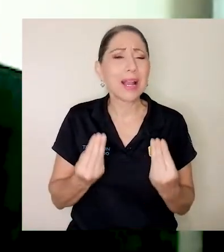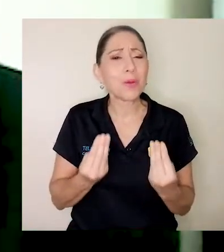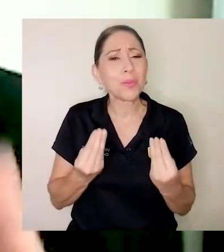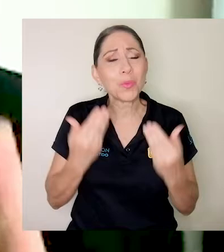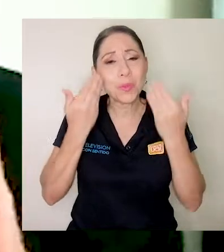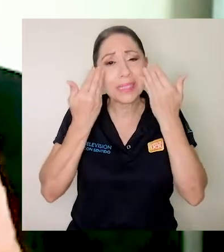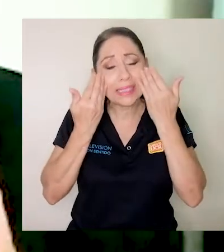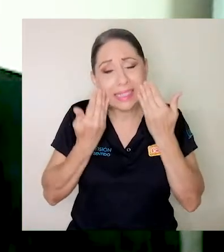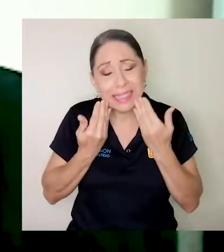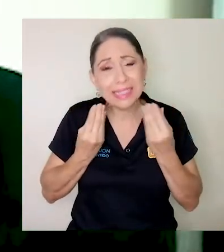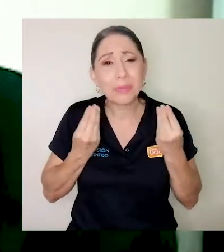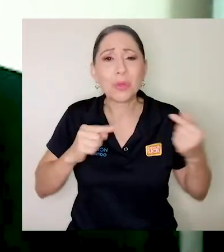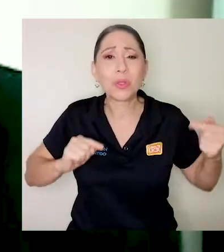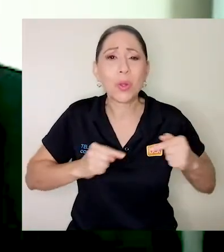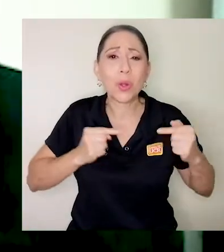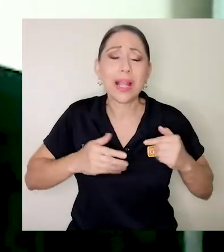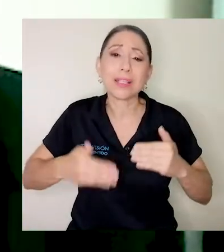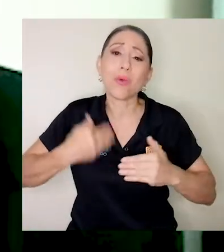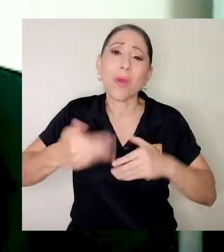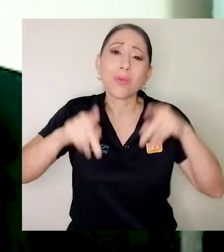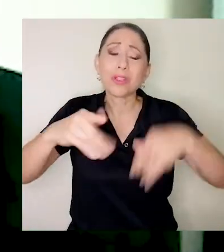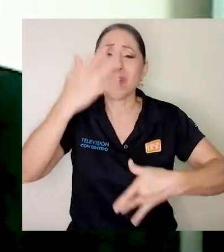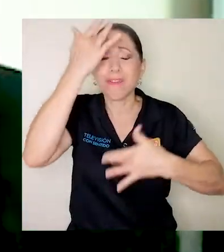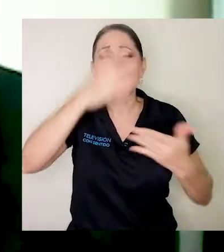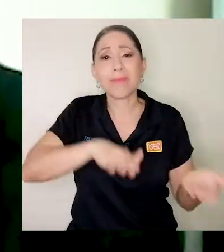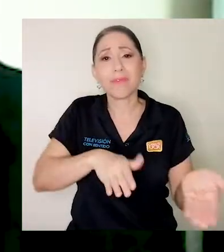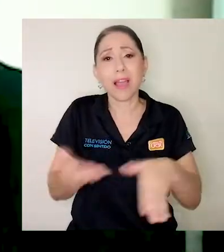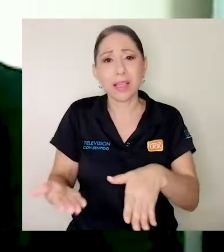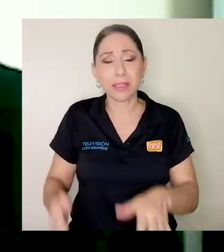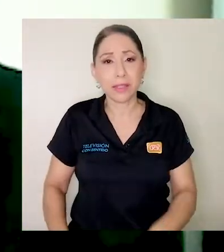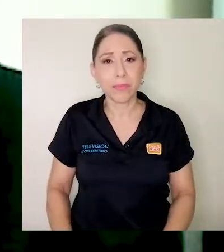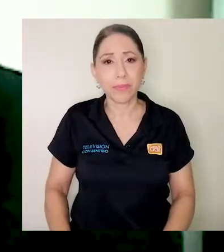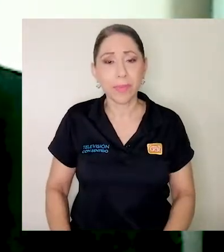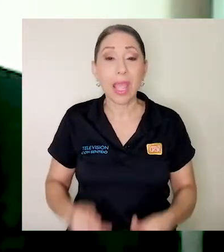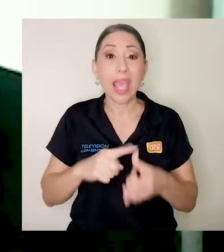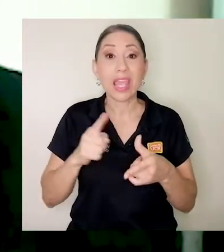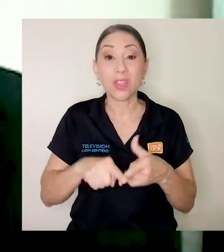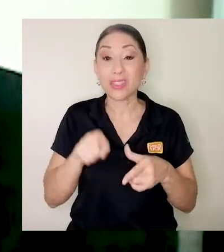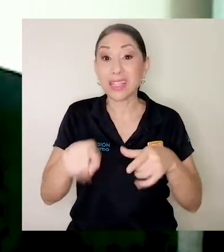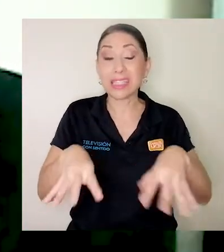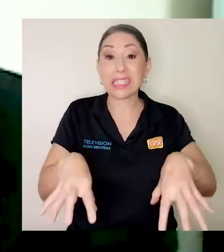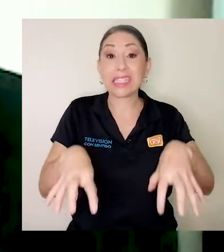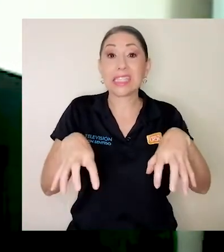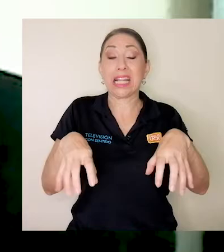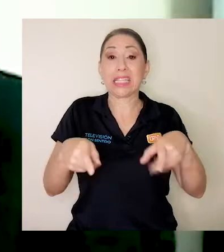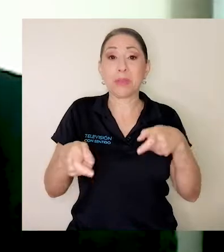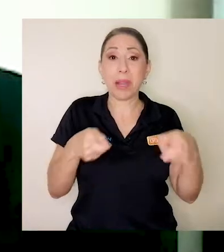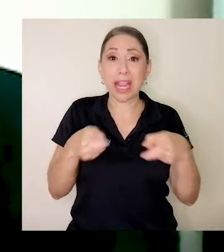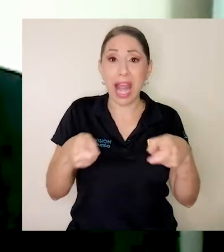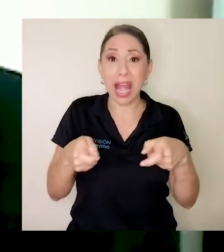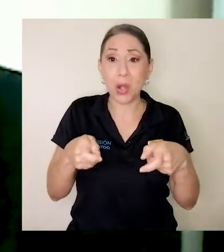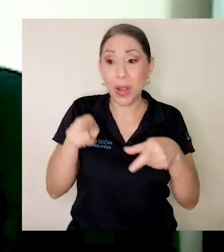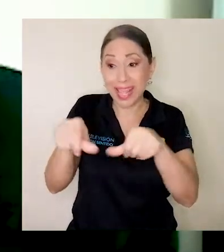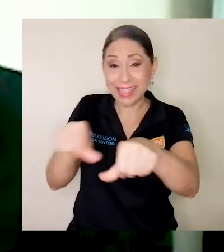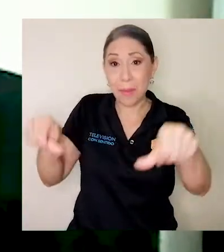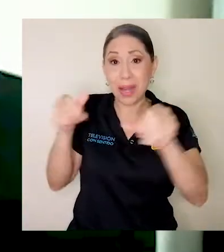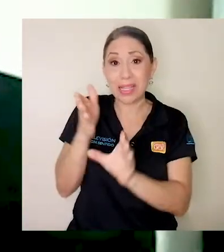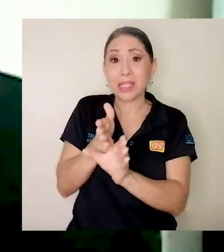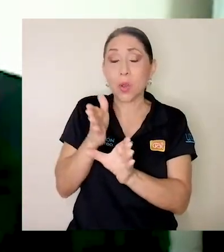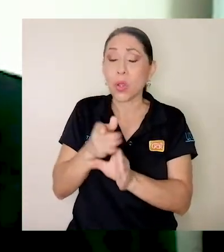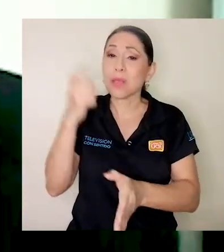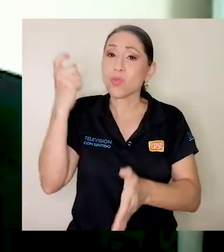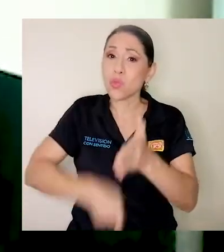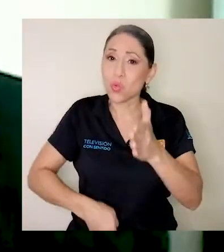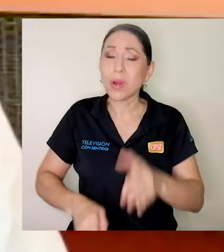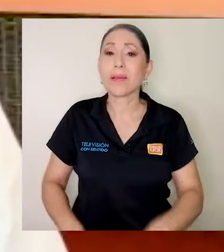triste y no hay nada más doloroso que cuando un paciente fallece. Entonces, manejar ese estrés y esa parte